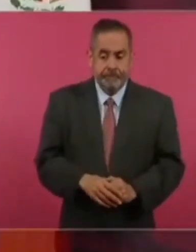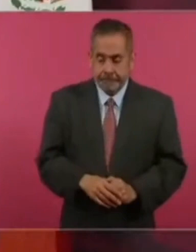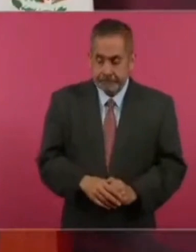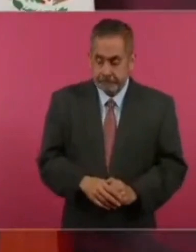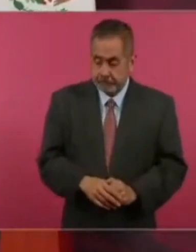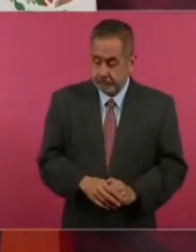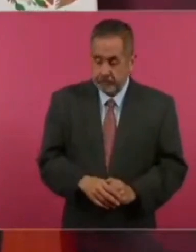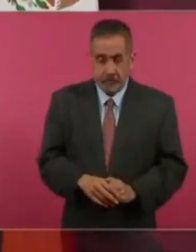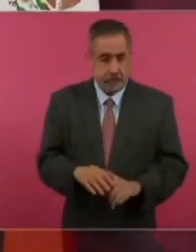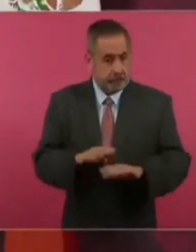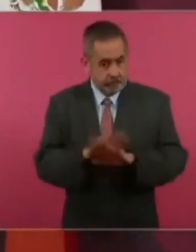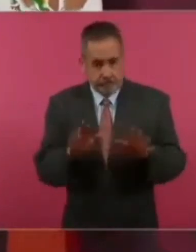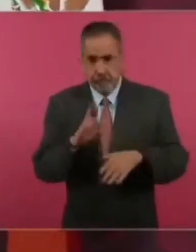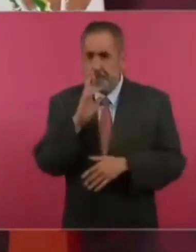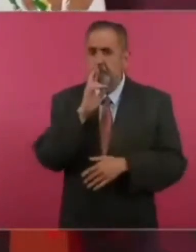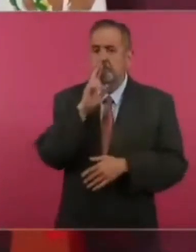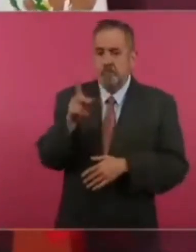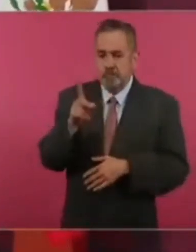¿Quieres que continúe